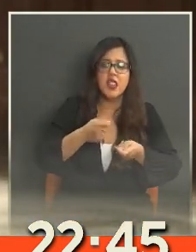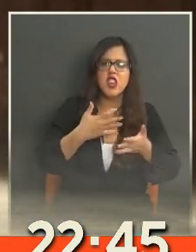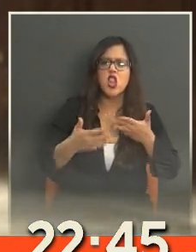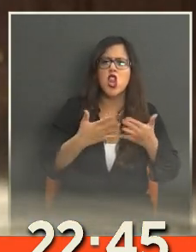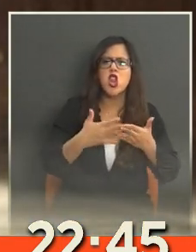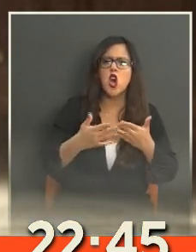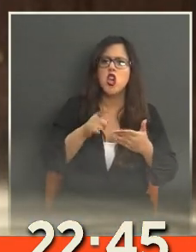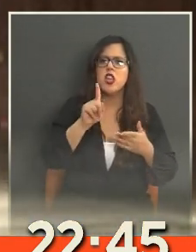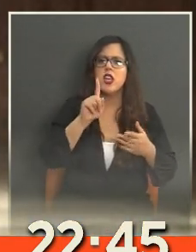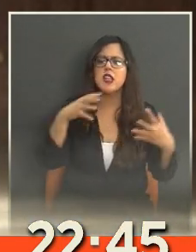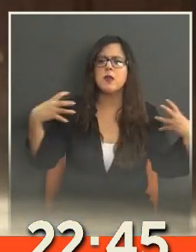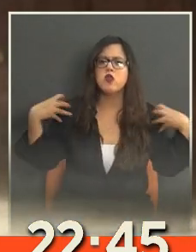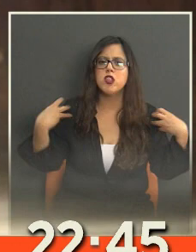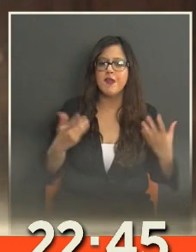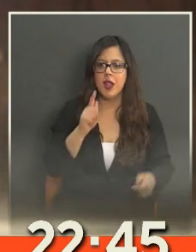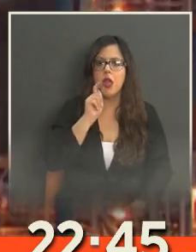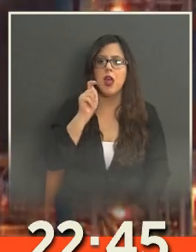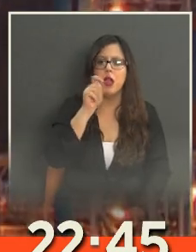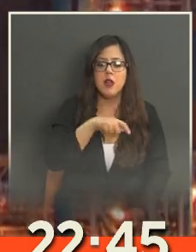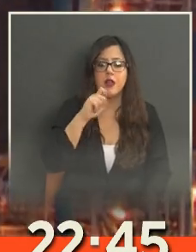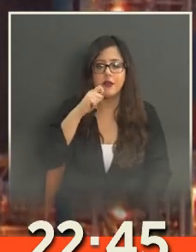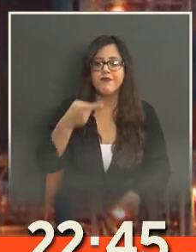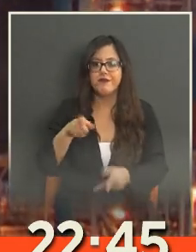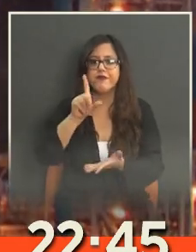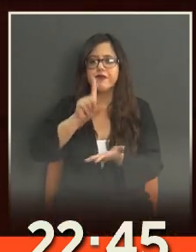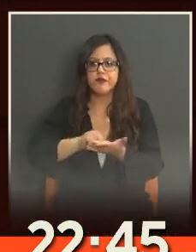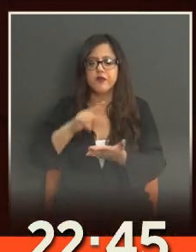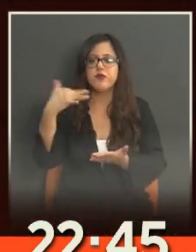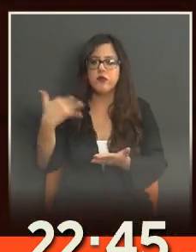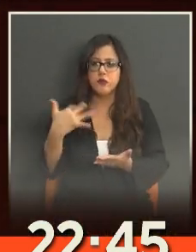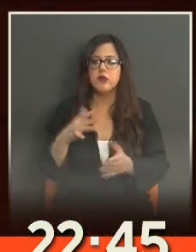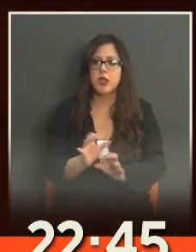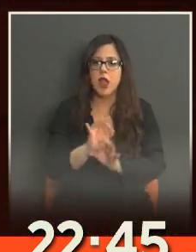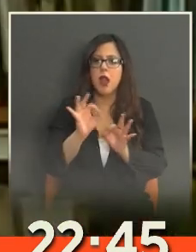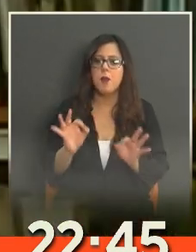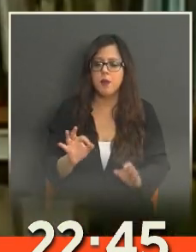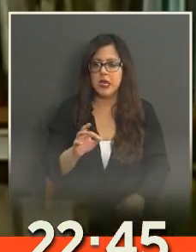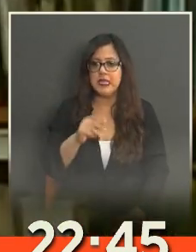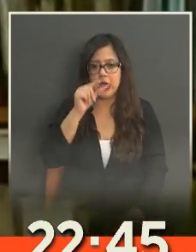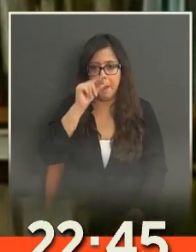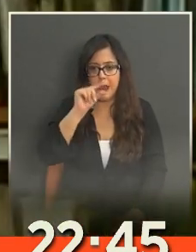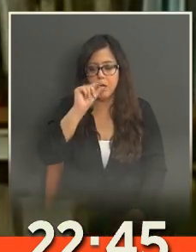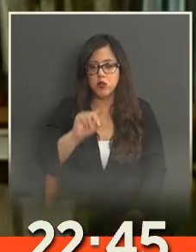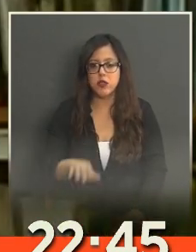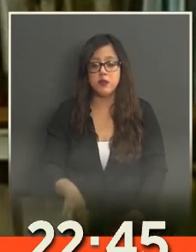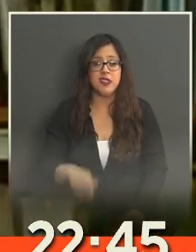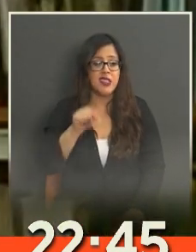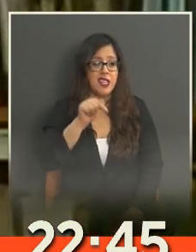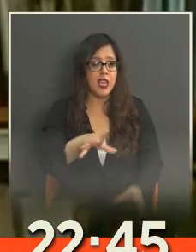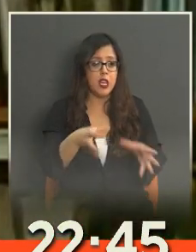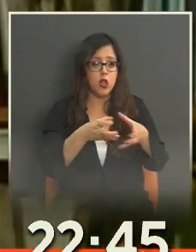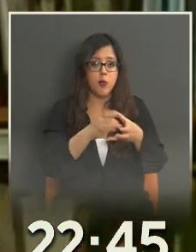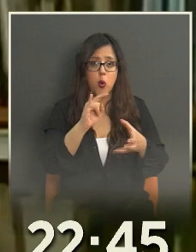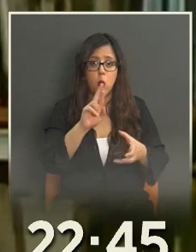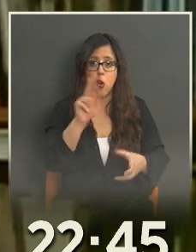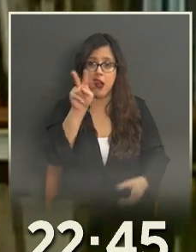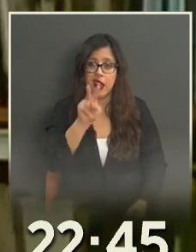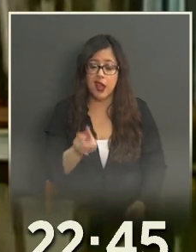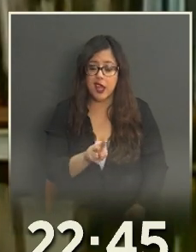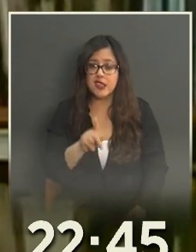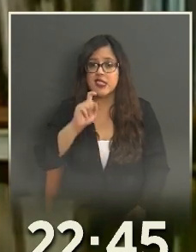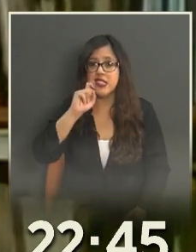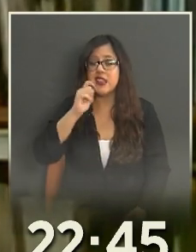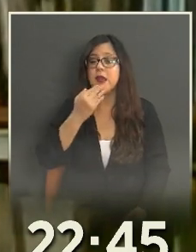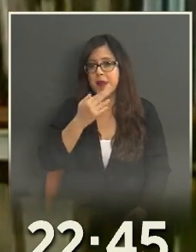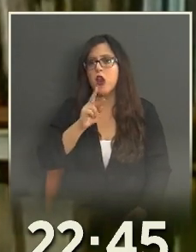territorio ucraniano lo que dota a esta zona de una importancia especial para putin la luz soviética tiene una rusia